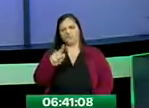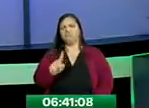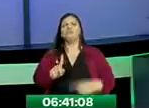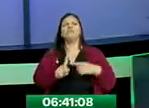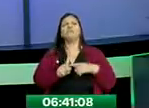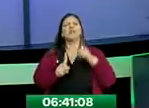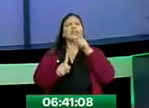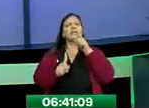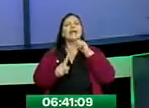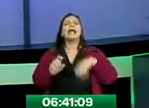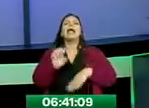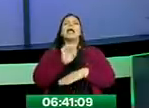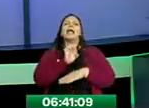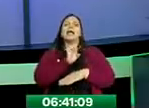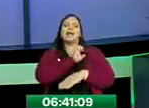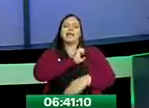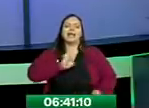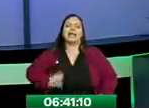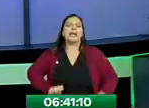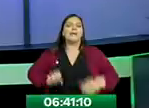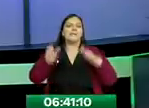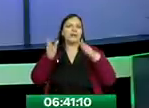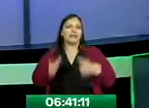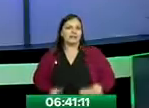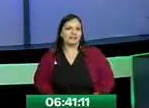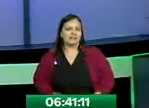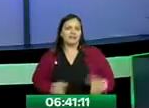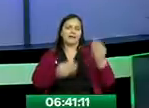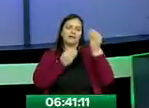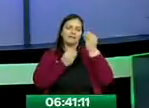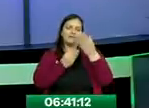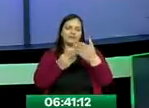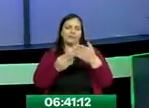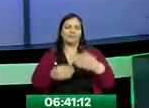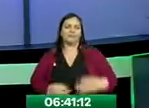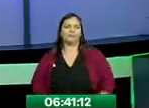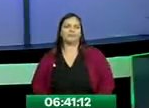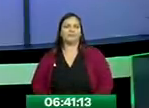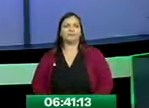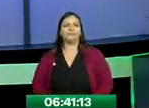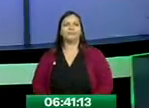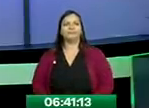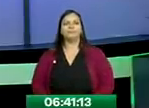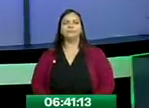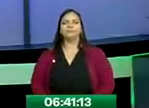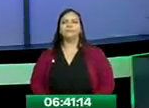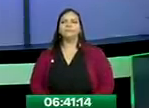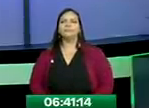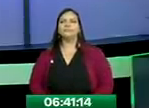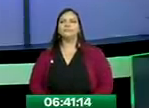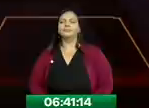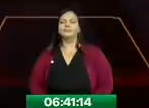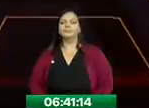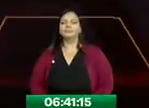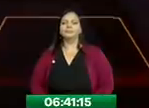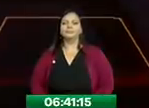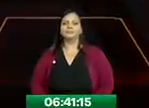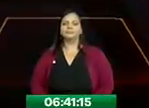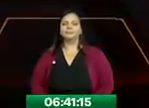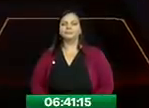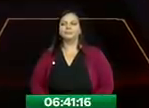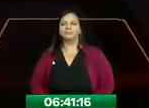equipo millonario, que a continuación nos dice algo referente al coronavirus.